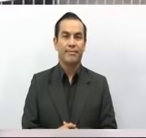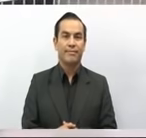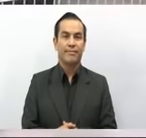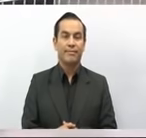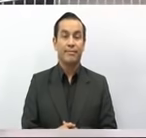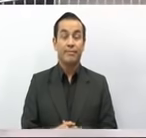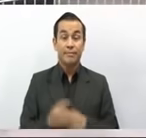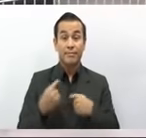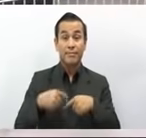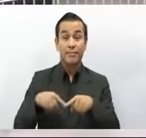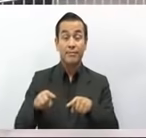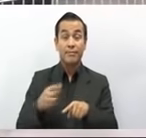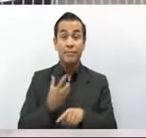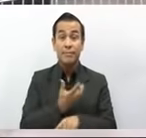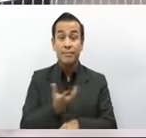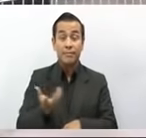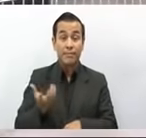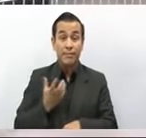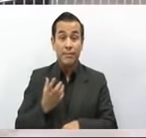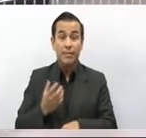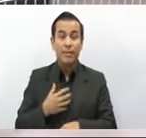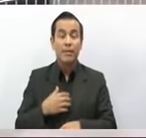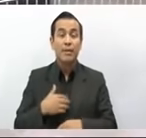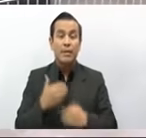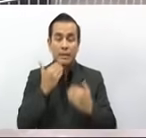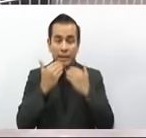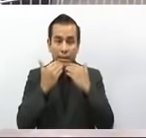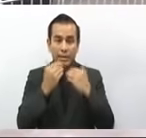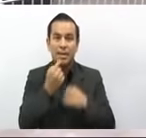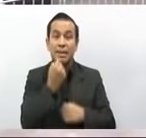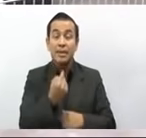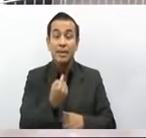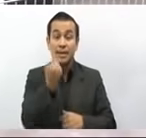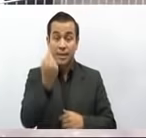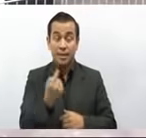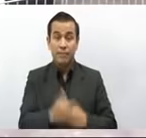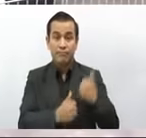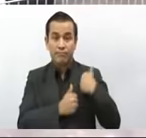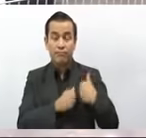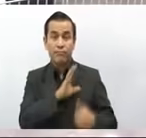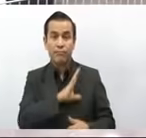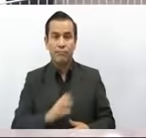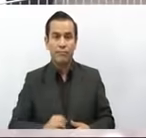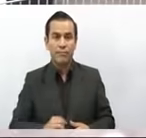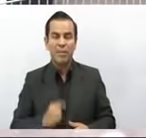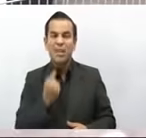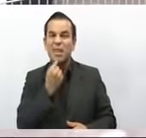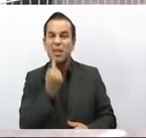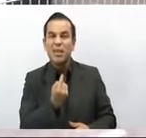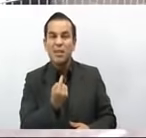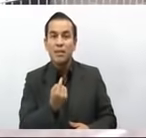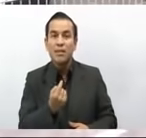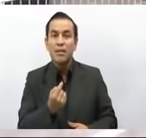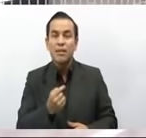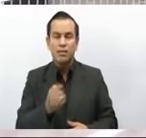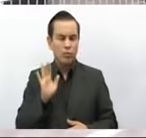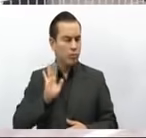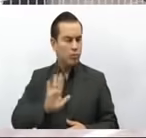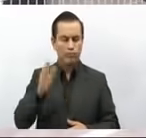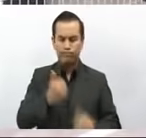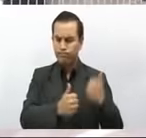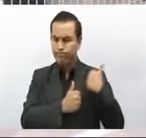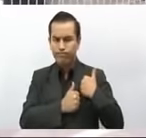A continuación les comparto el decálogo del soldado salvadoreño. El soldado salvadoreño jamás se